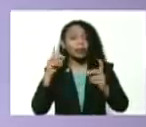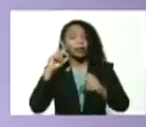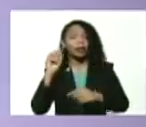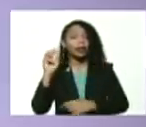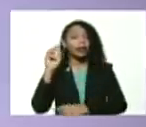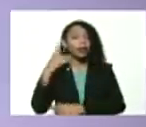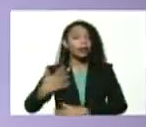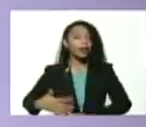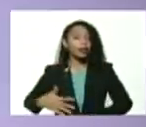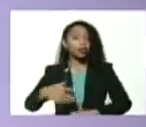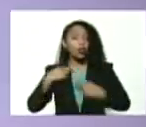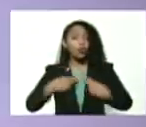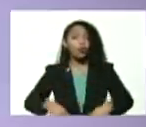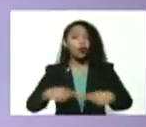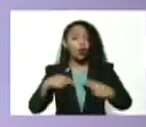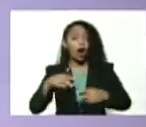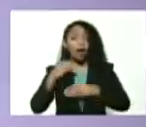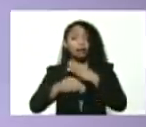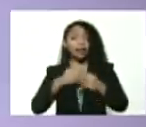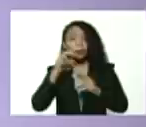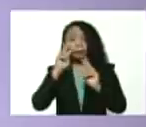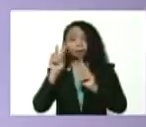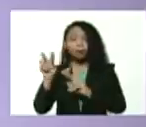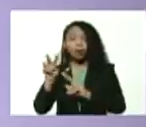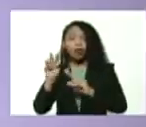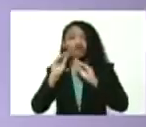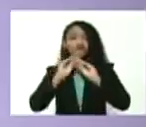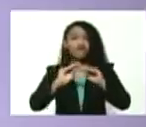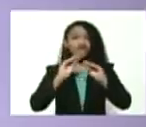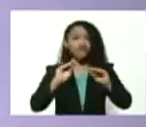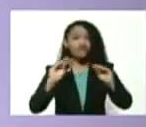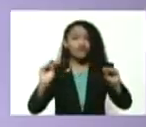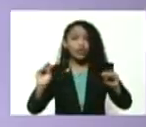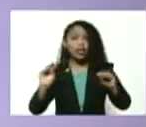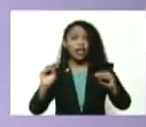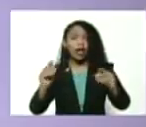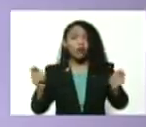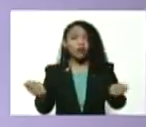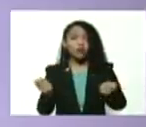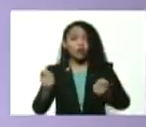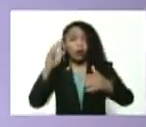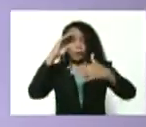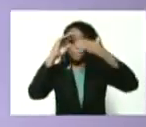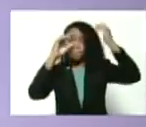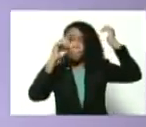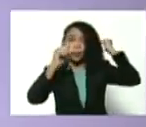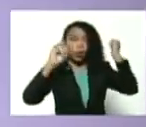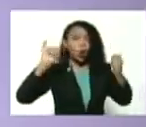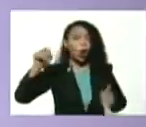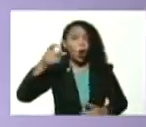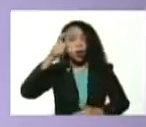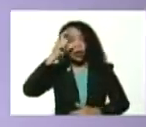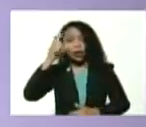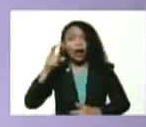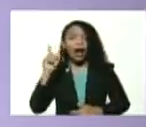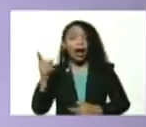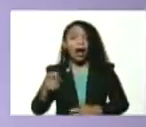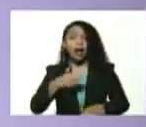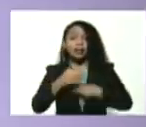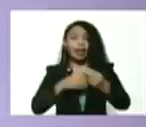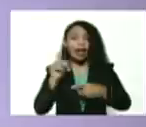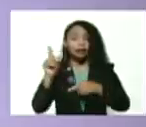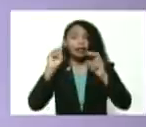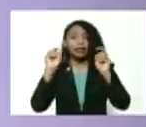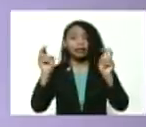de derechos humanos. Hacía referencia y exhortaba e instaba al canciller de la República, Jorge Arriaza, a llevar este